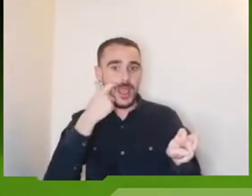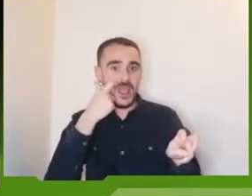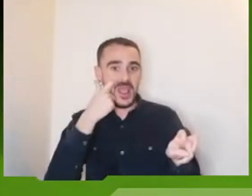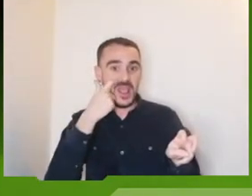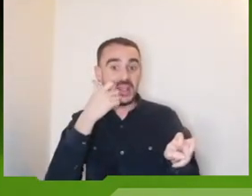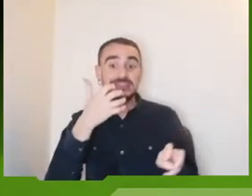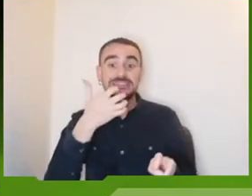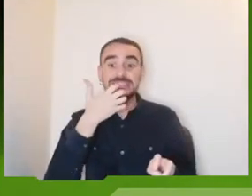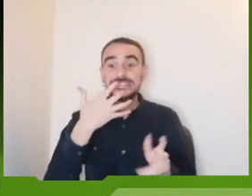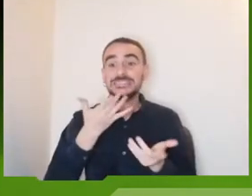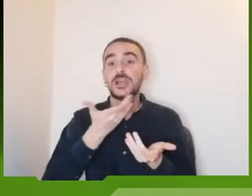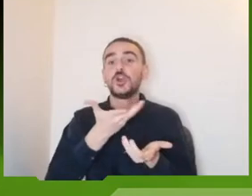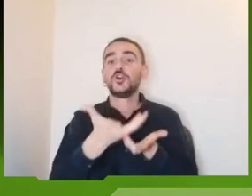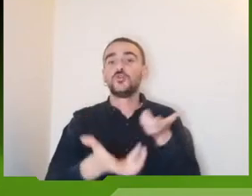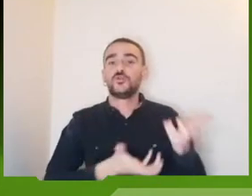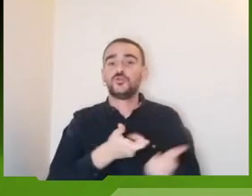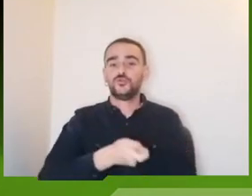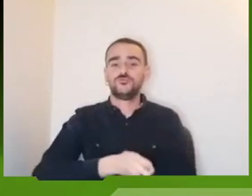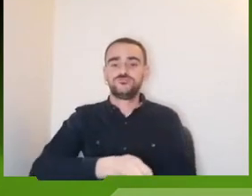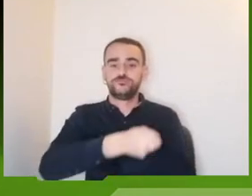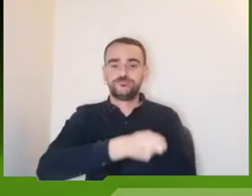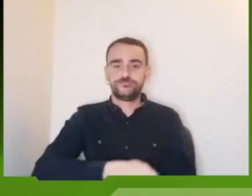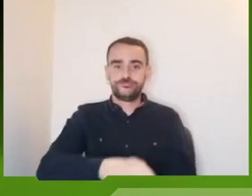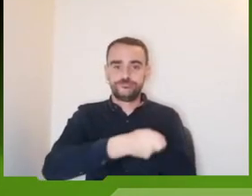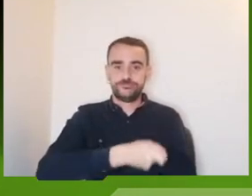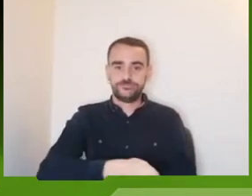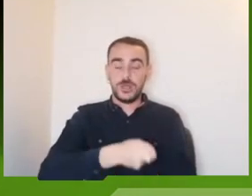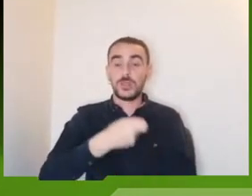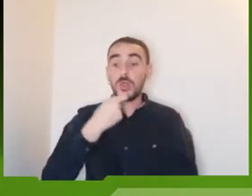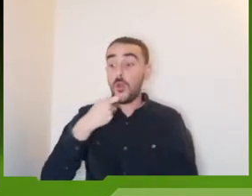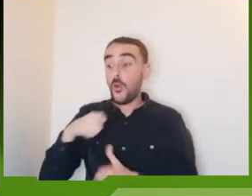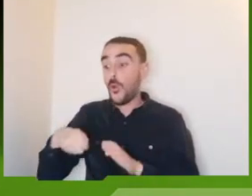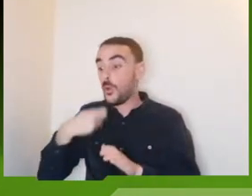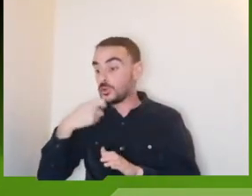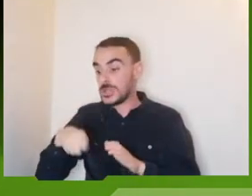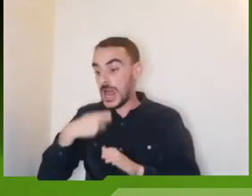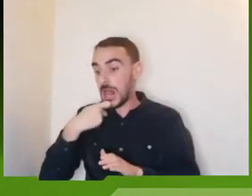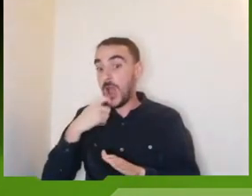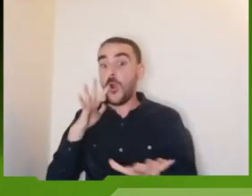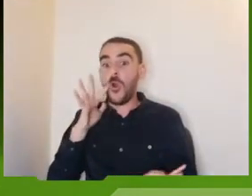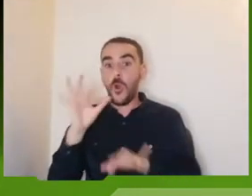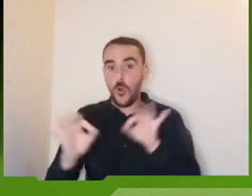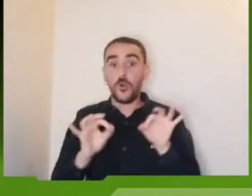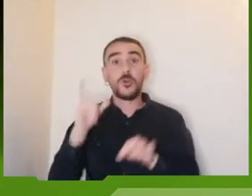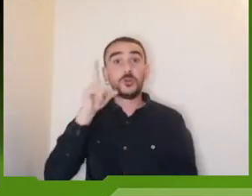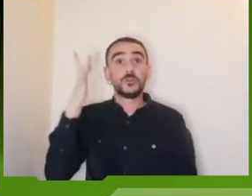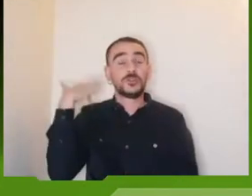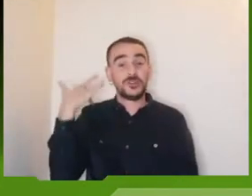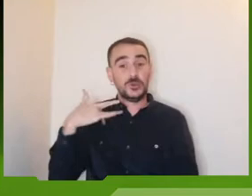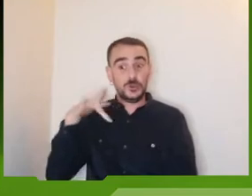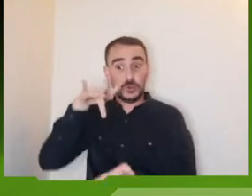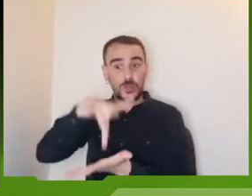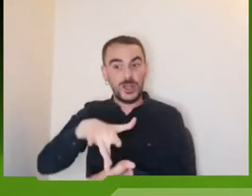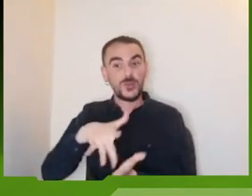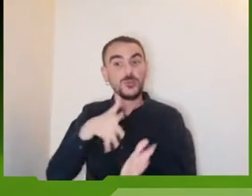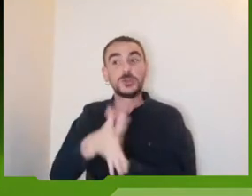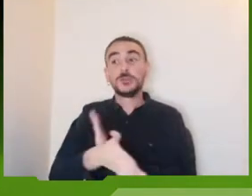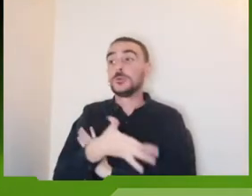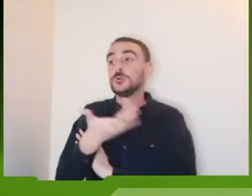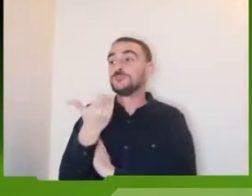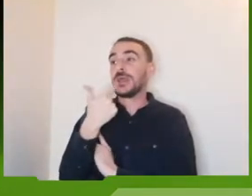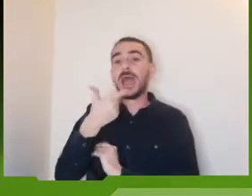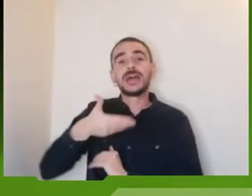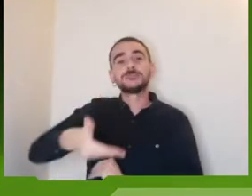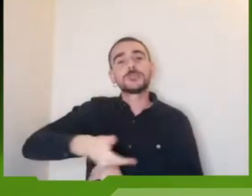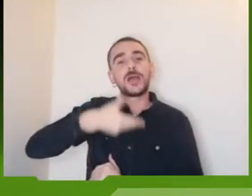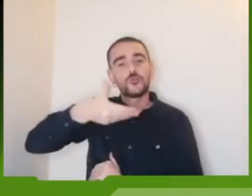aceite friendo con una cuchara como lo estás haciendo, porque yo el otro día no sé por qué lo hice, porque creo que no tenía la espátula a mano o algo